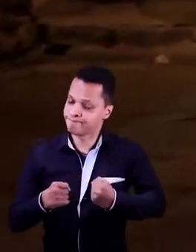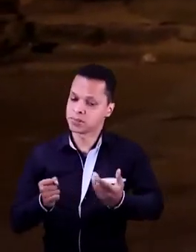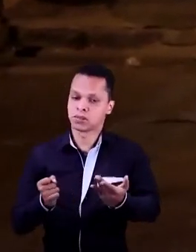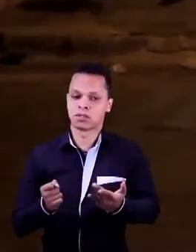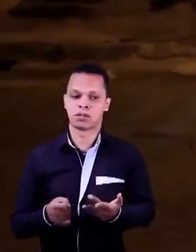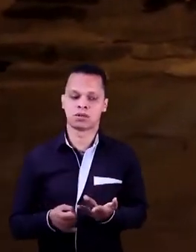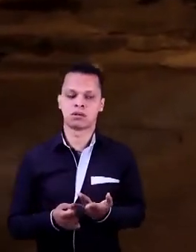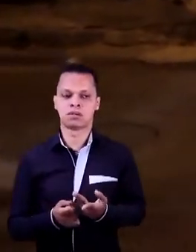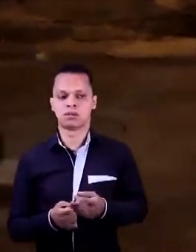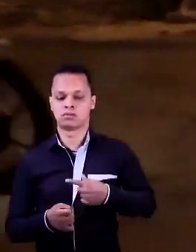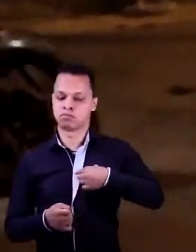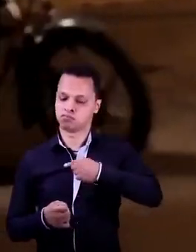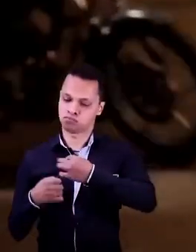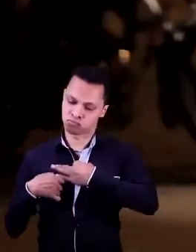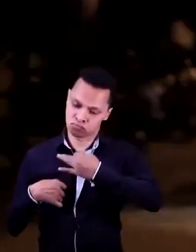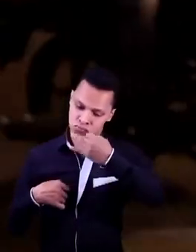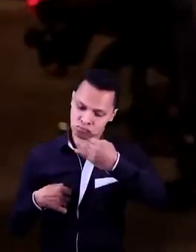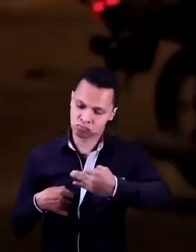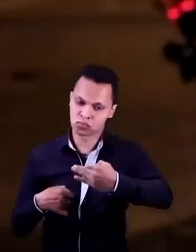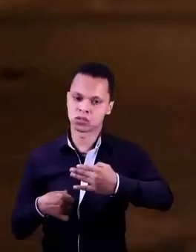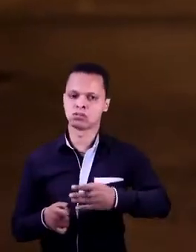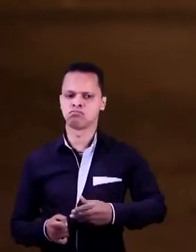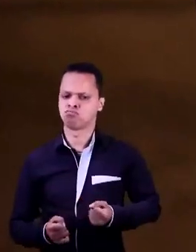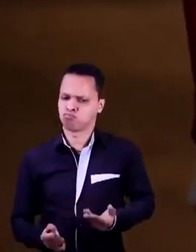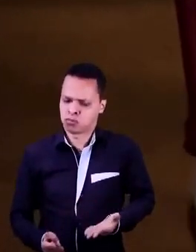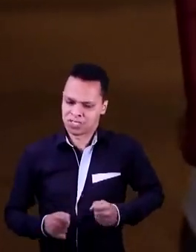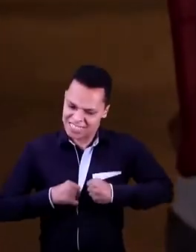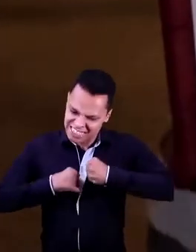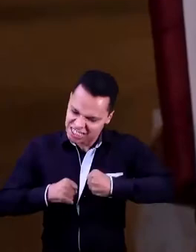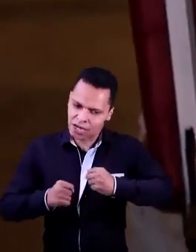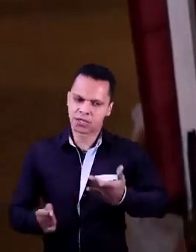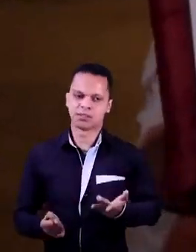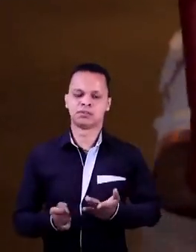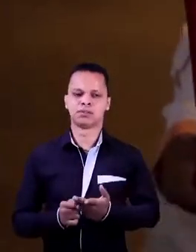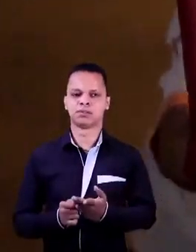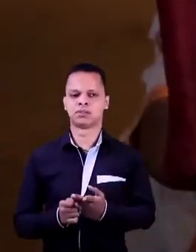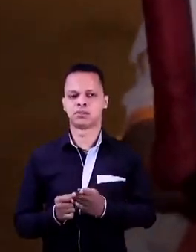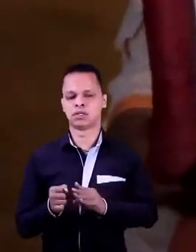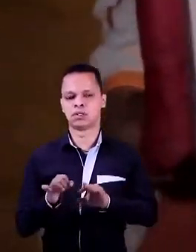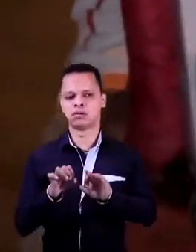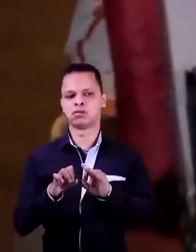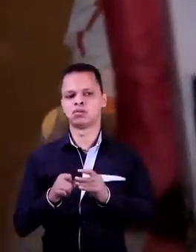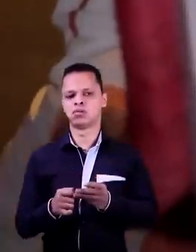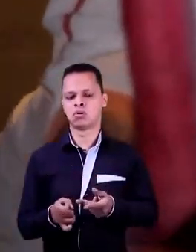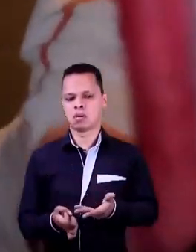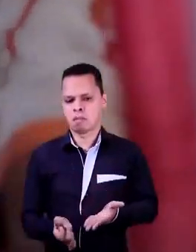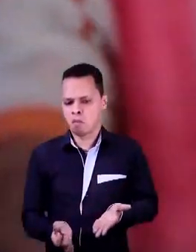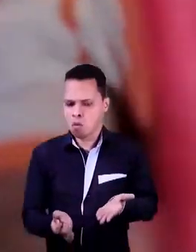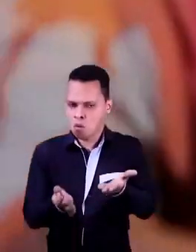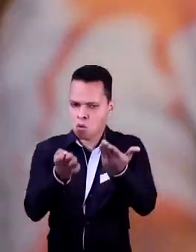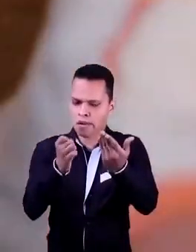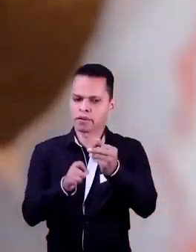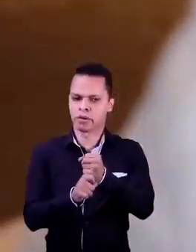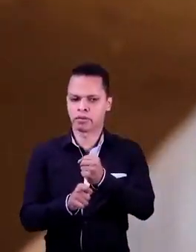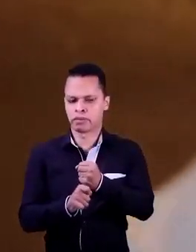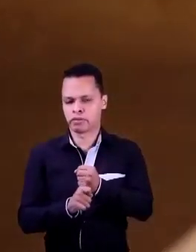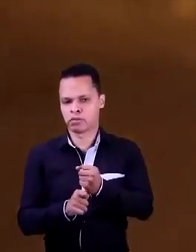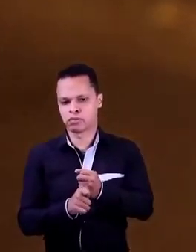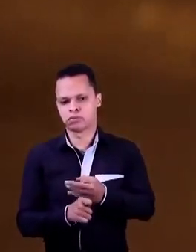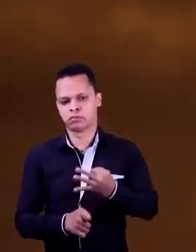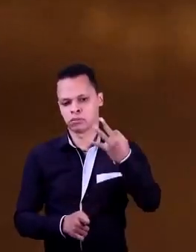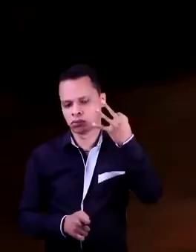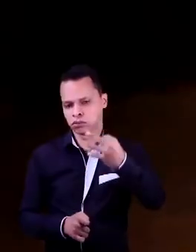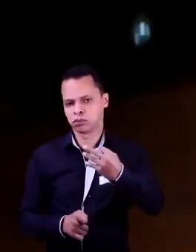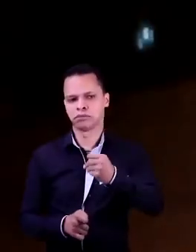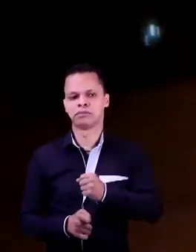las cosas, trabajar con honestidad, con ganas, para poder sacar nuestro negocio siempre, todos